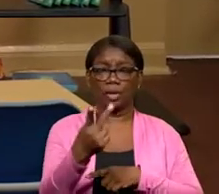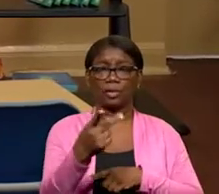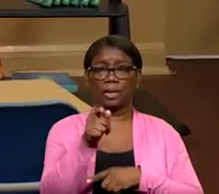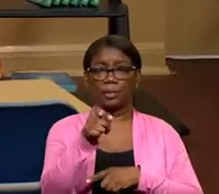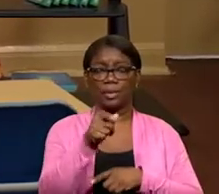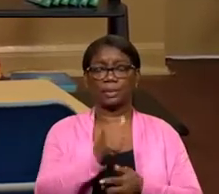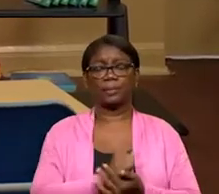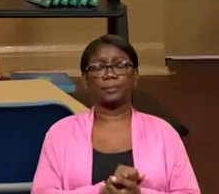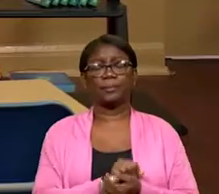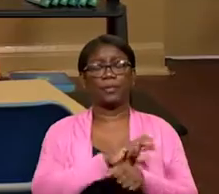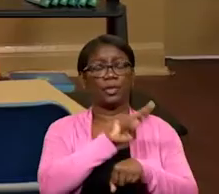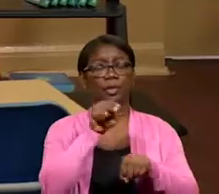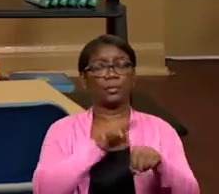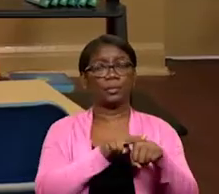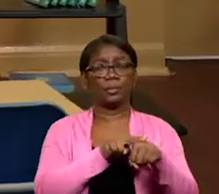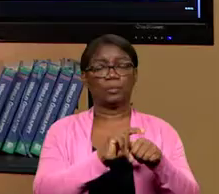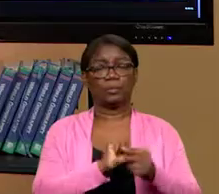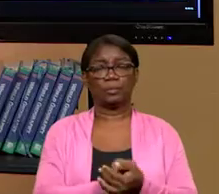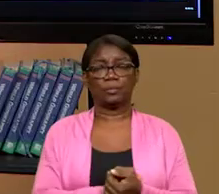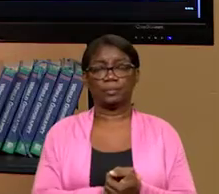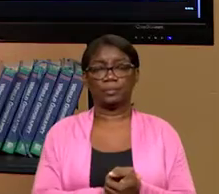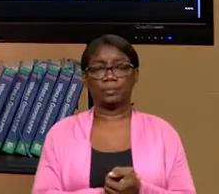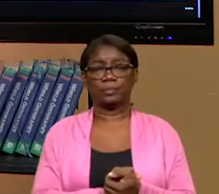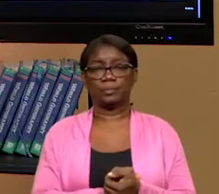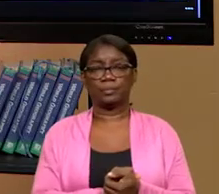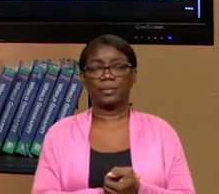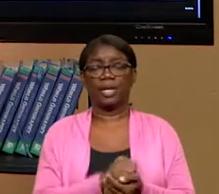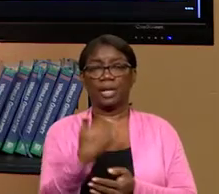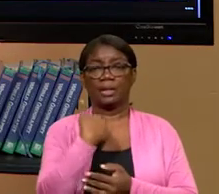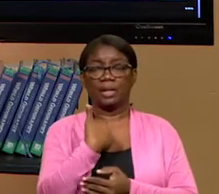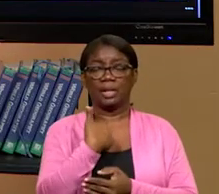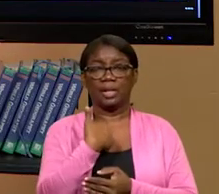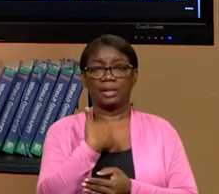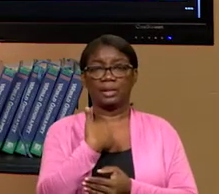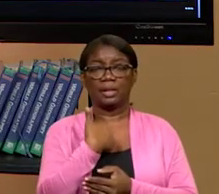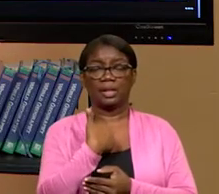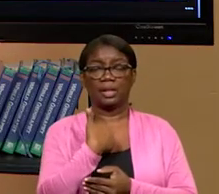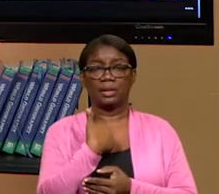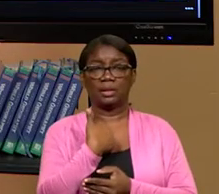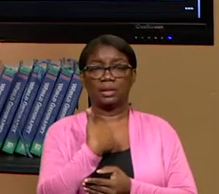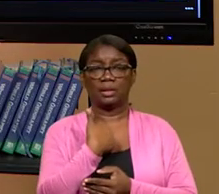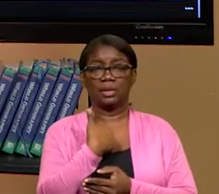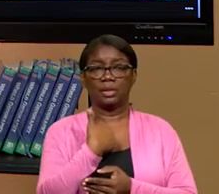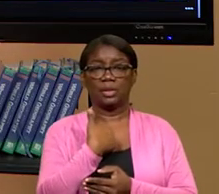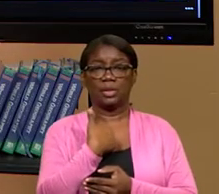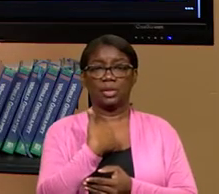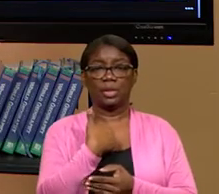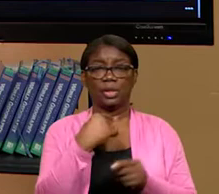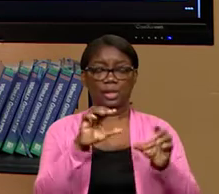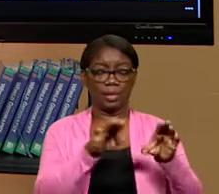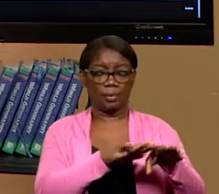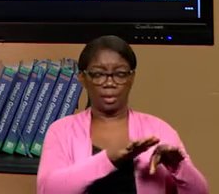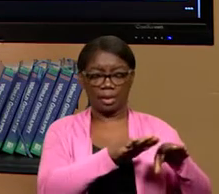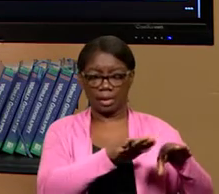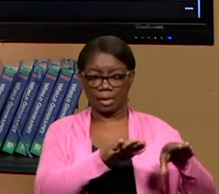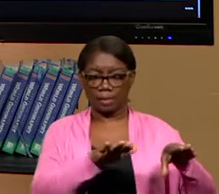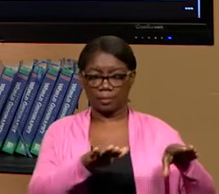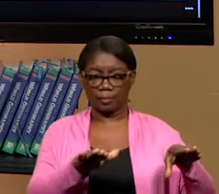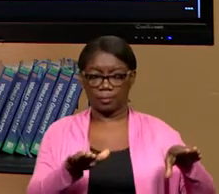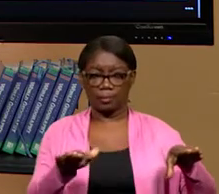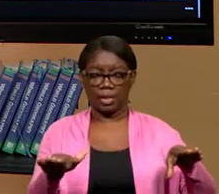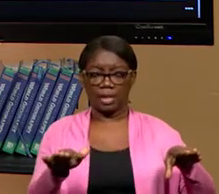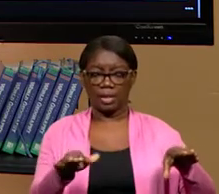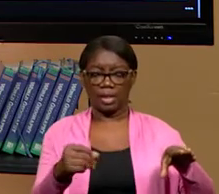sentido. Normalmente las tarjetas principales tienen que ver con el adecuado despliegue de